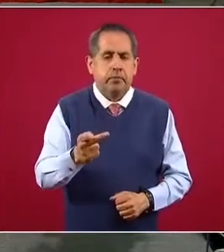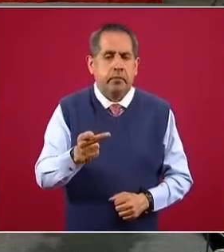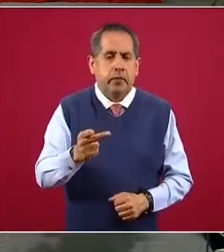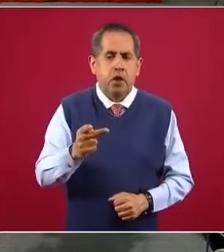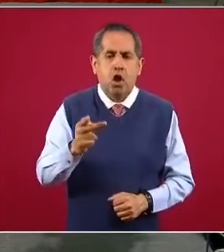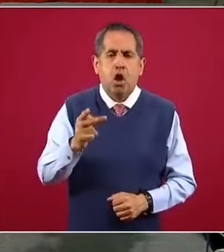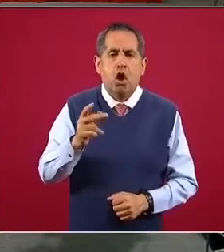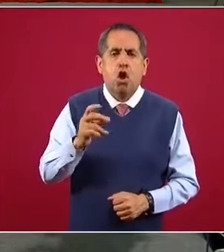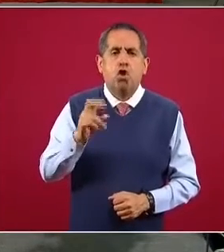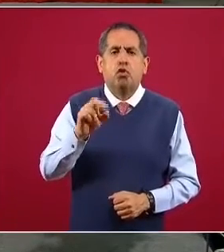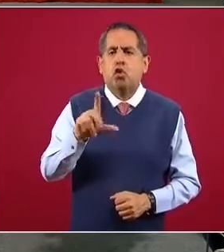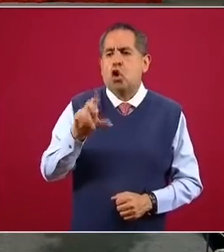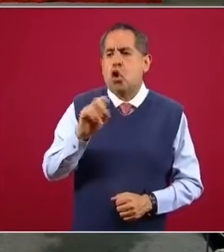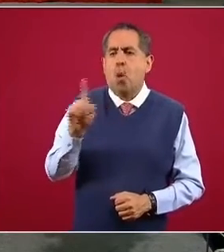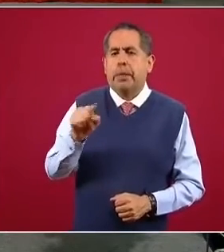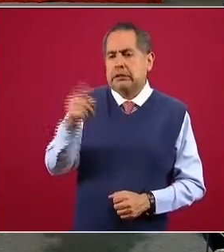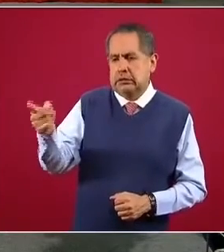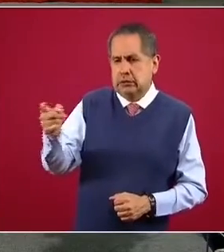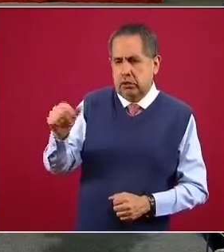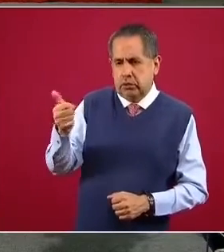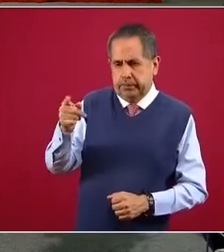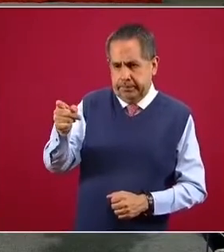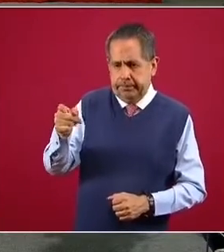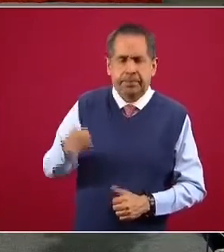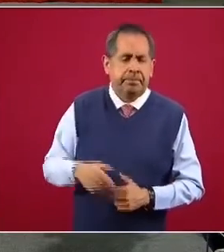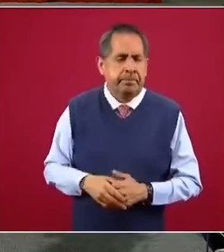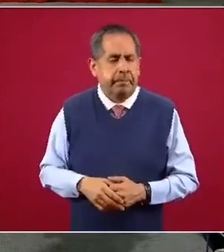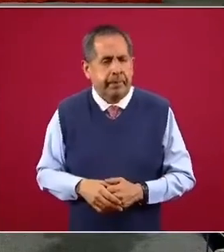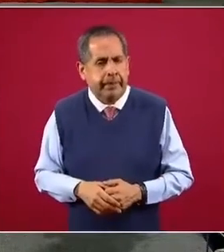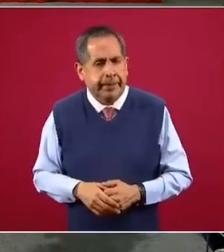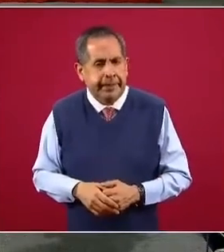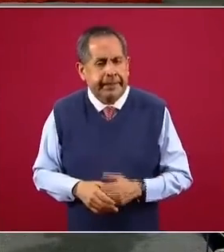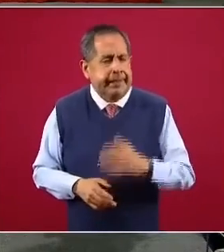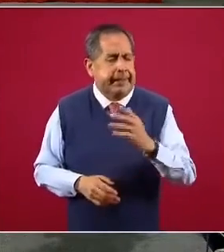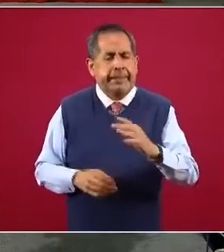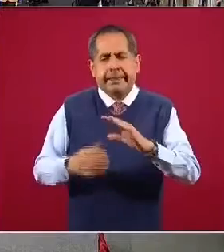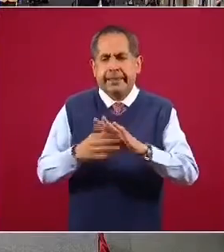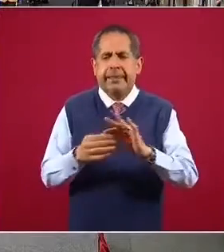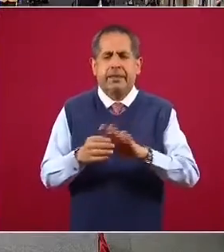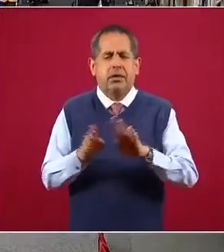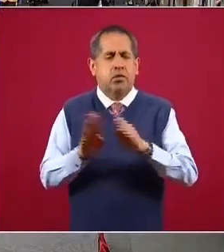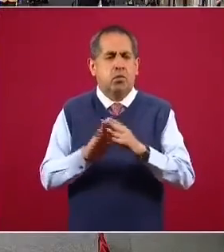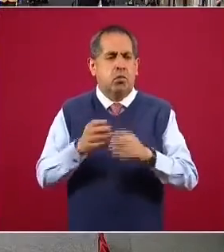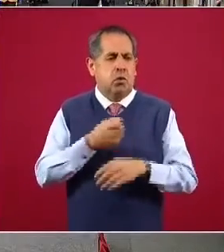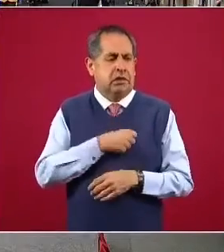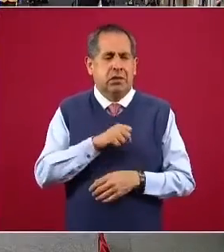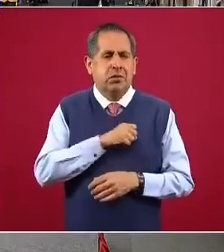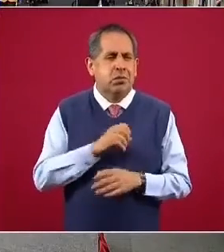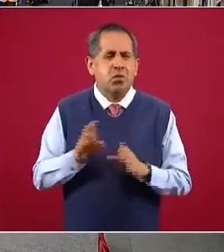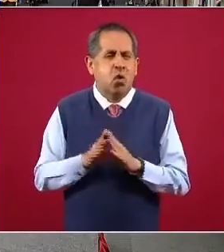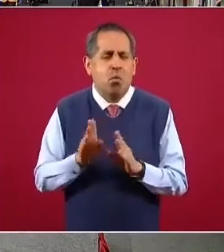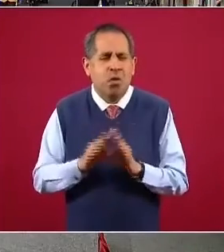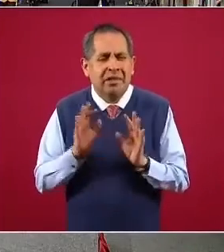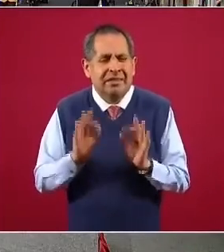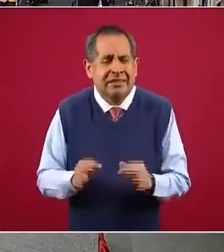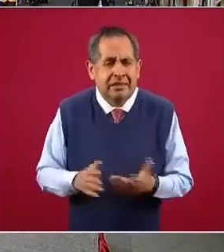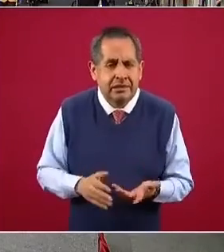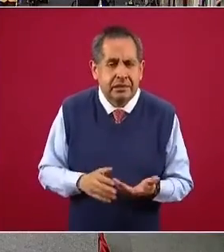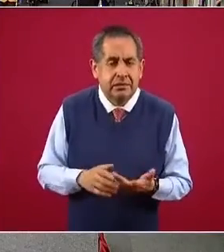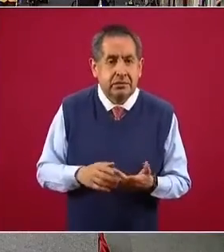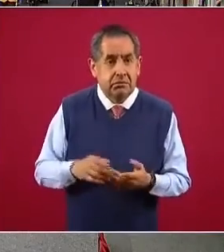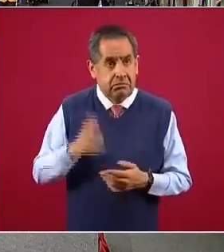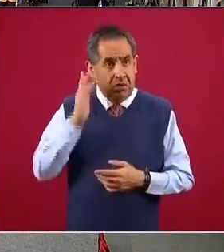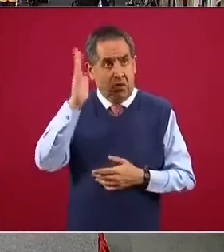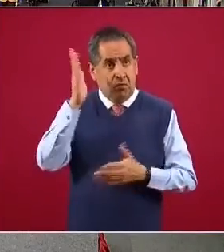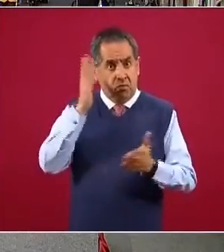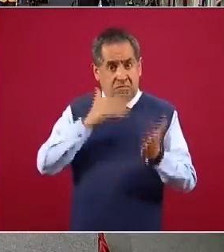Ridaura, esta atención primaria a la salud está, se ve planteada de una manera que augura